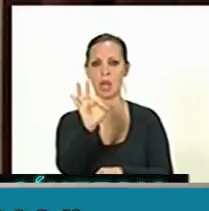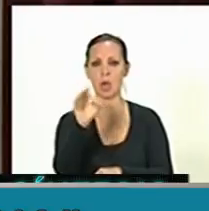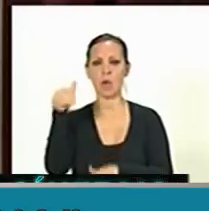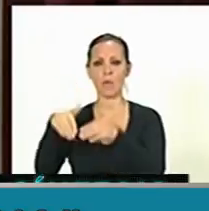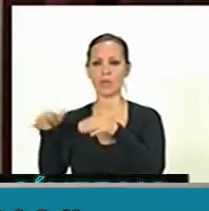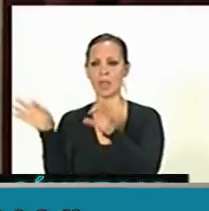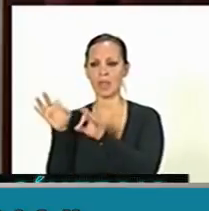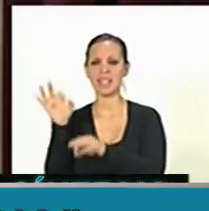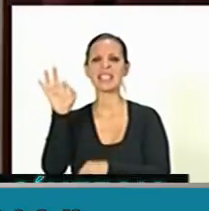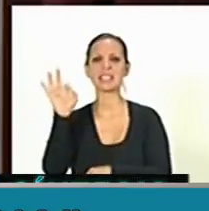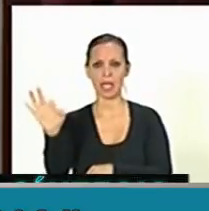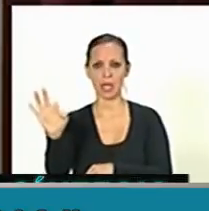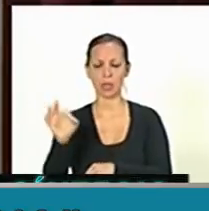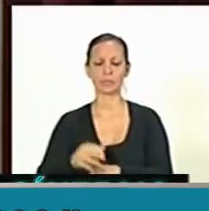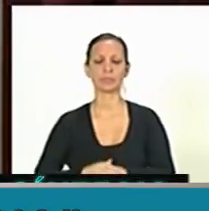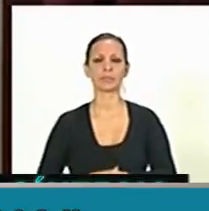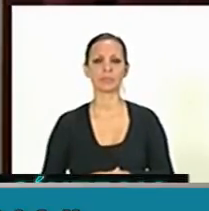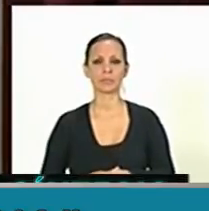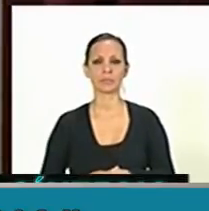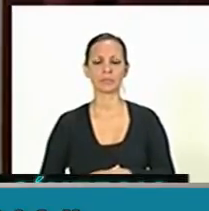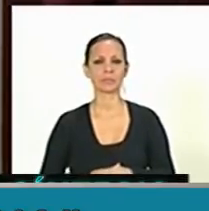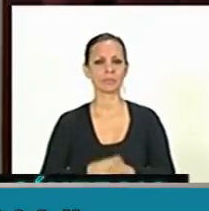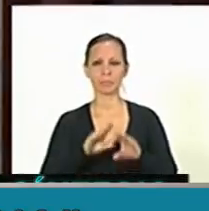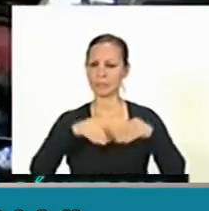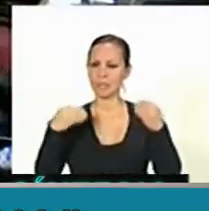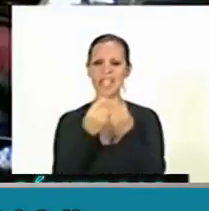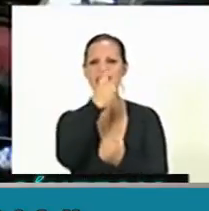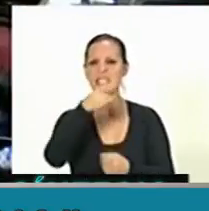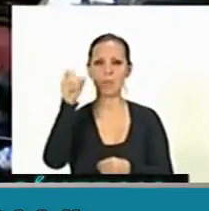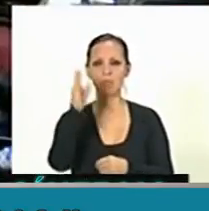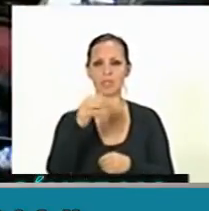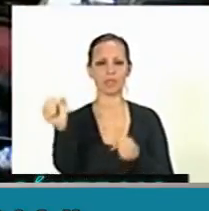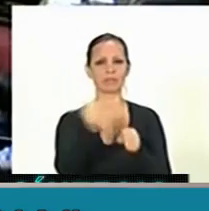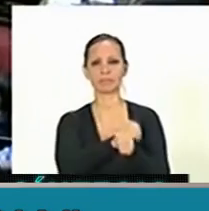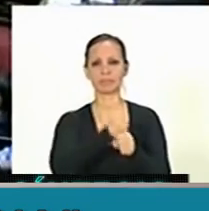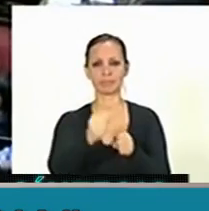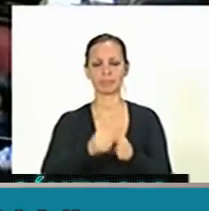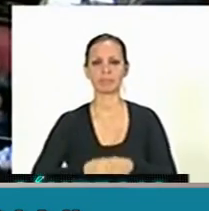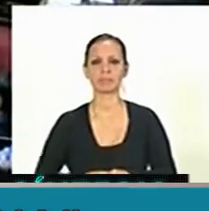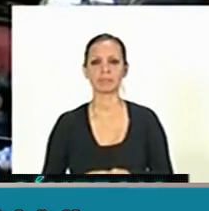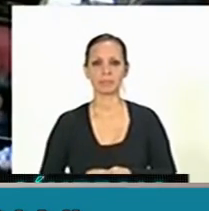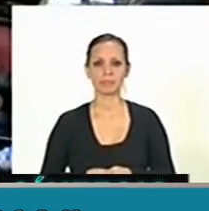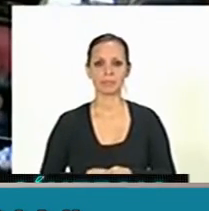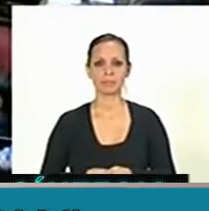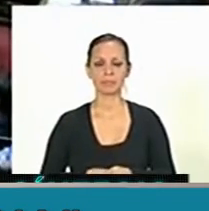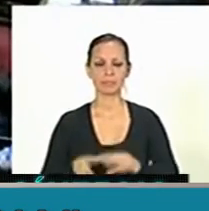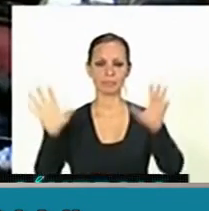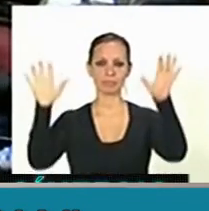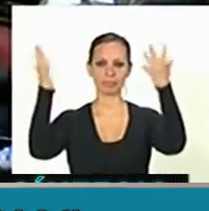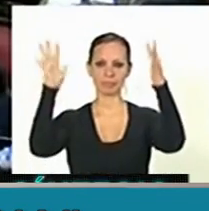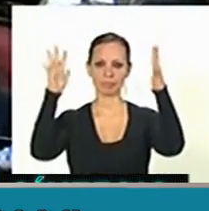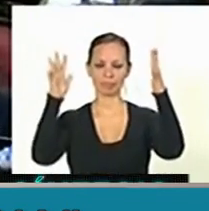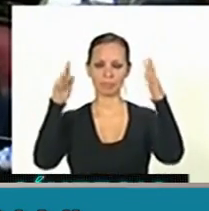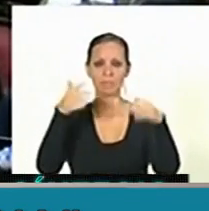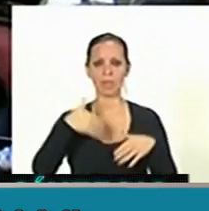finalmente fue aprobado. Hay datos que realmente nos tienen que llamar a reflexionar sobre la importancia que tiene